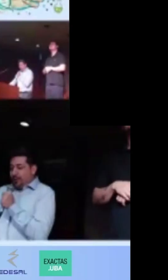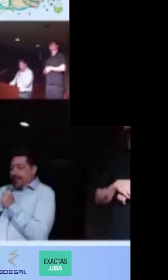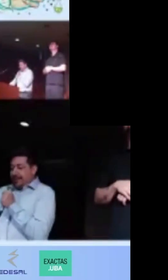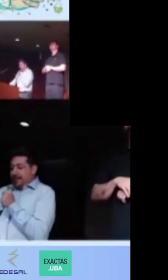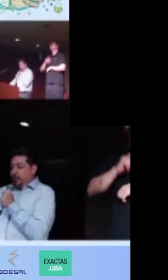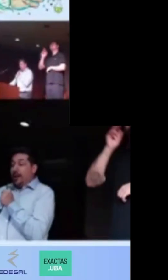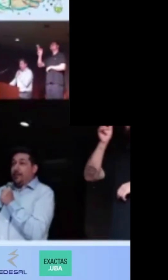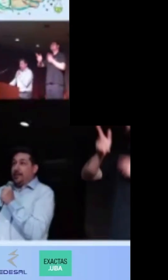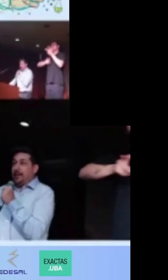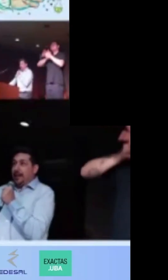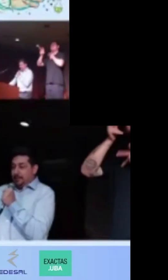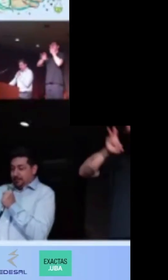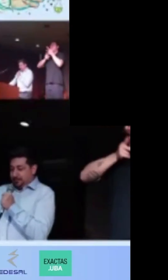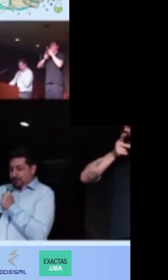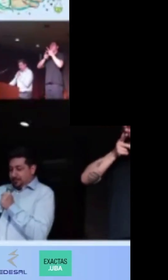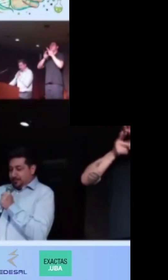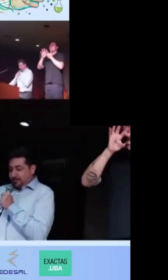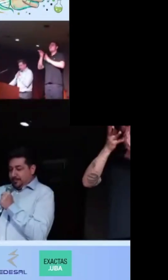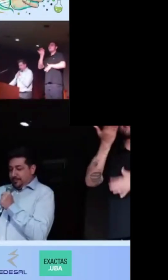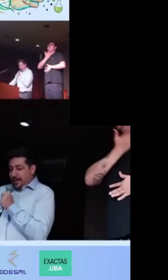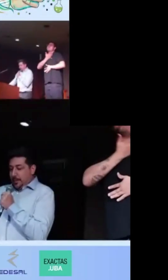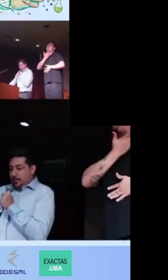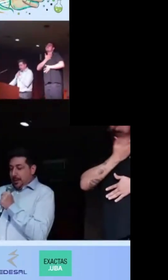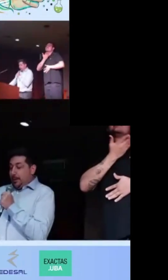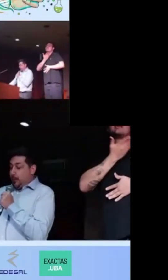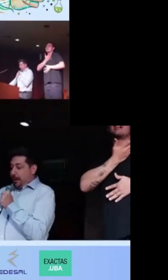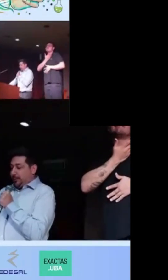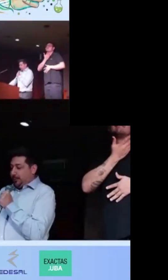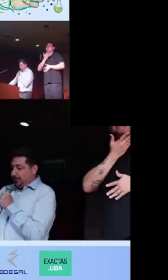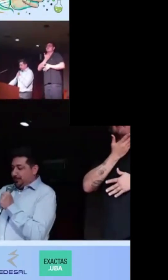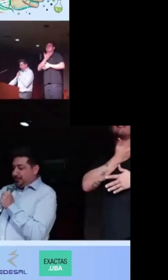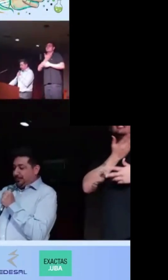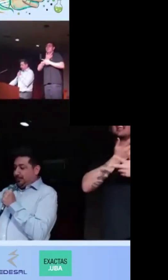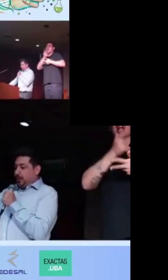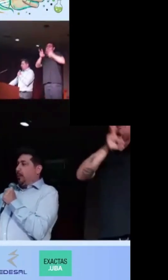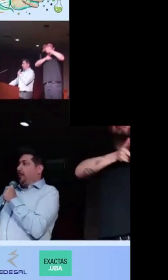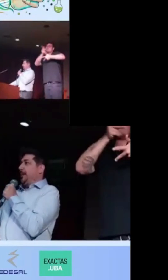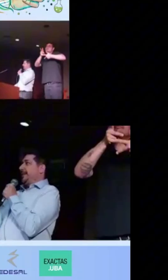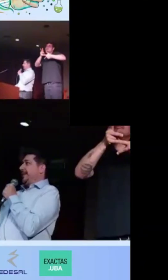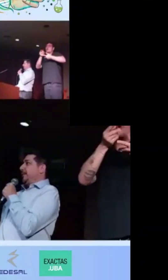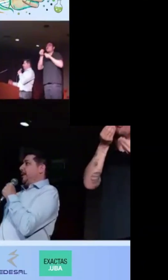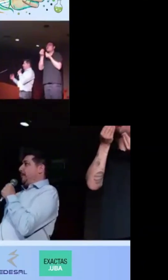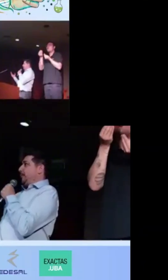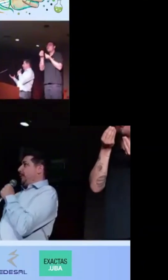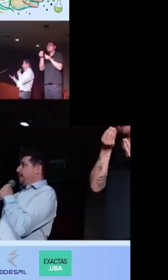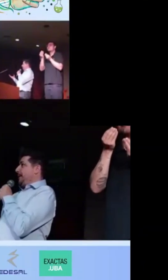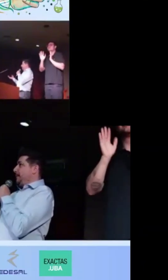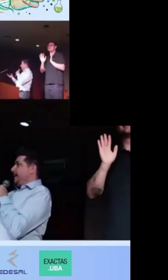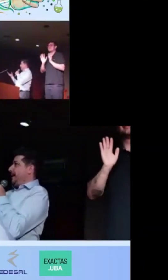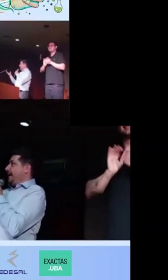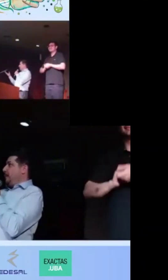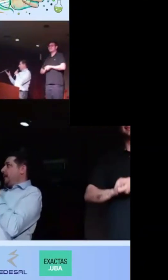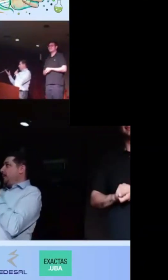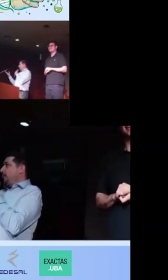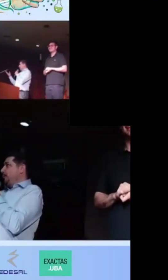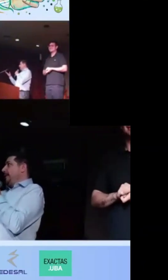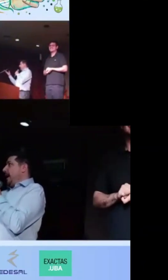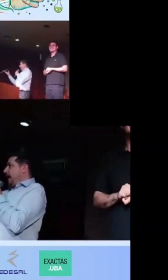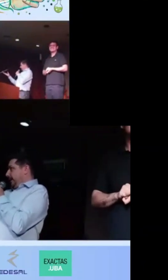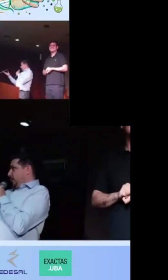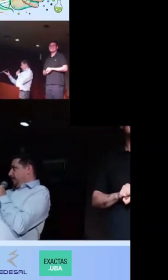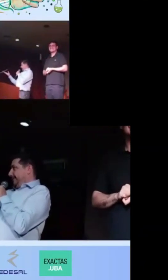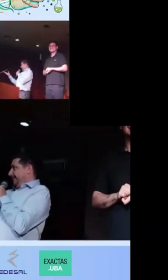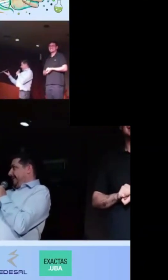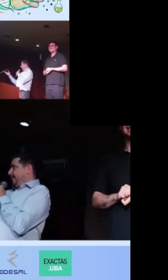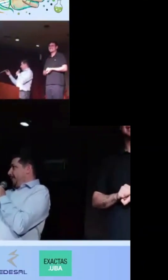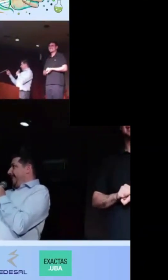Disertación Señando la física. Primeros pasos. Bueno, va a estar con la profesora Miriam Villegas, Juan Cruz,